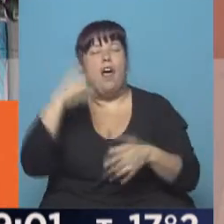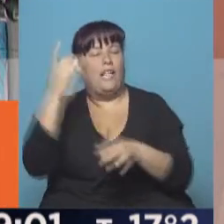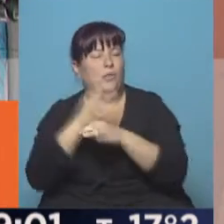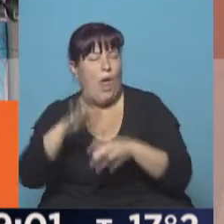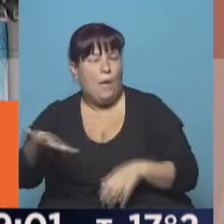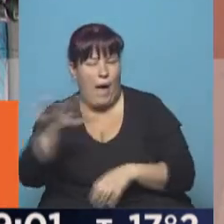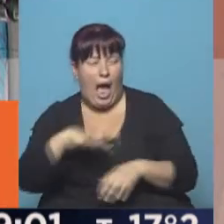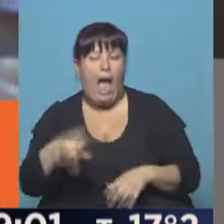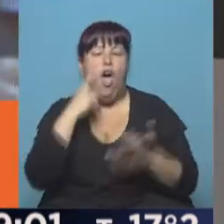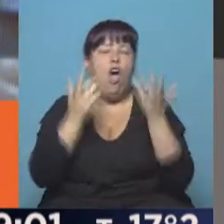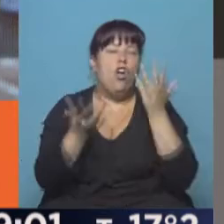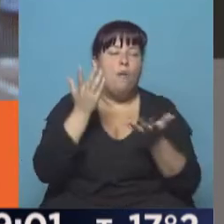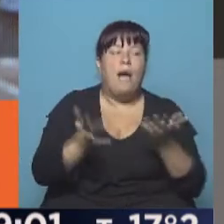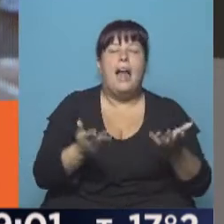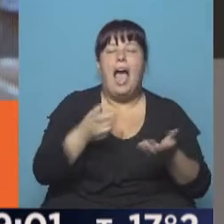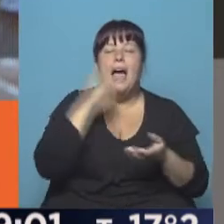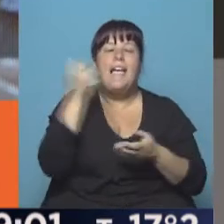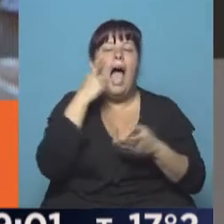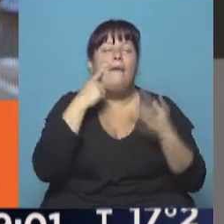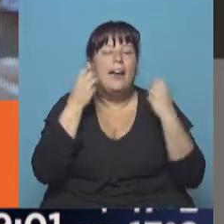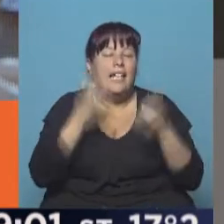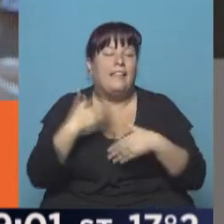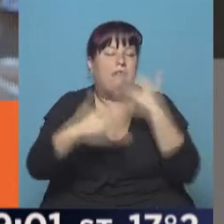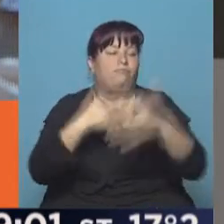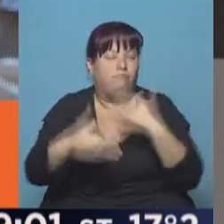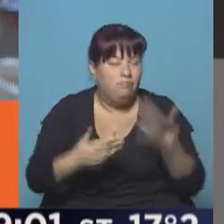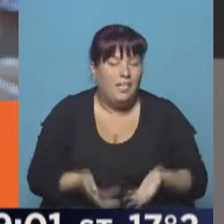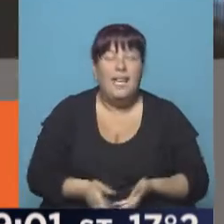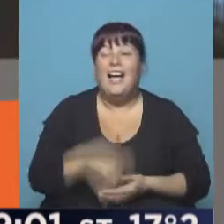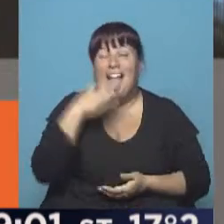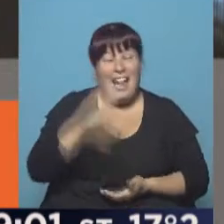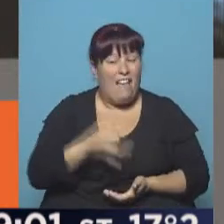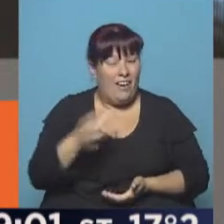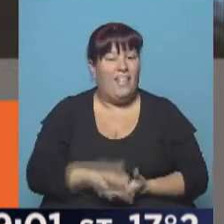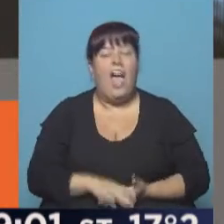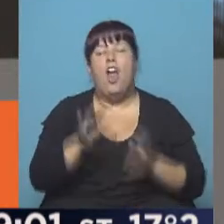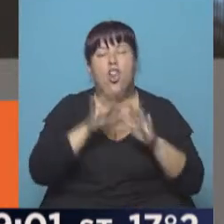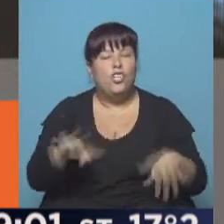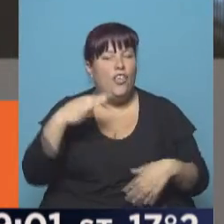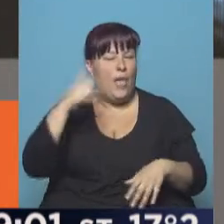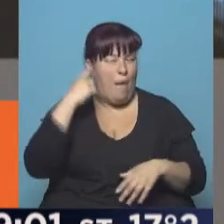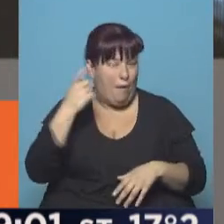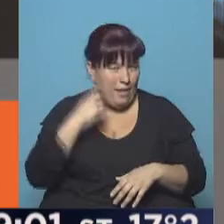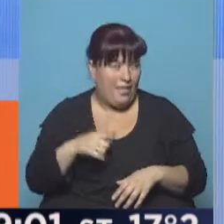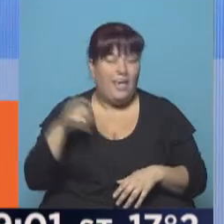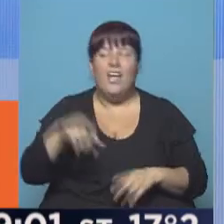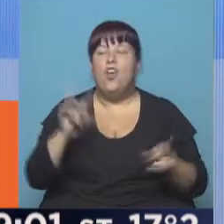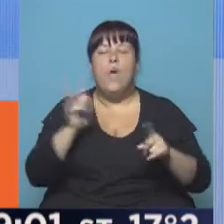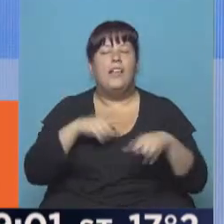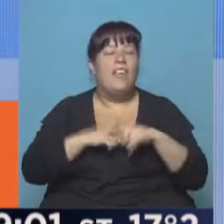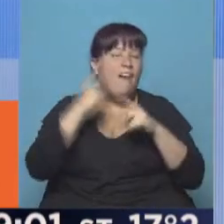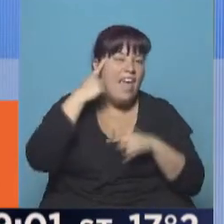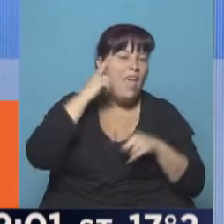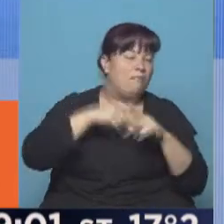escuelas del barrio compararse de intentar ver cómo está avanzando lo real es que los chicos tienen que aprender y está nuestra discusión